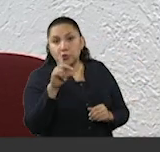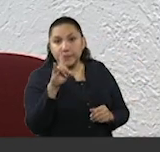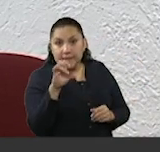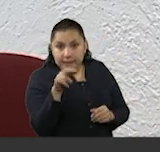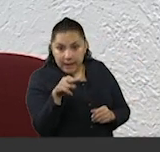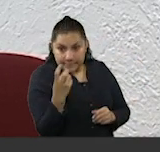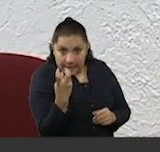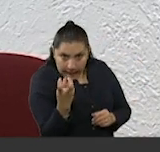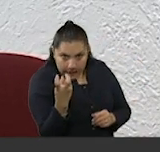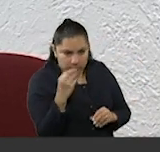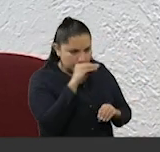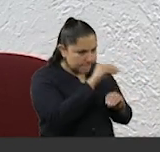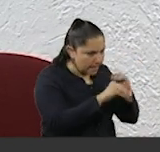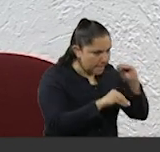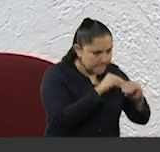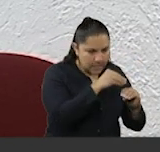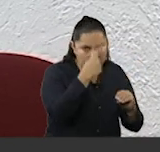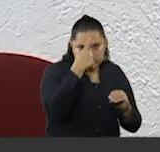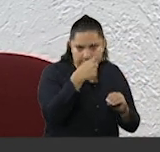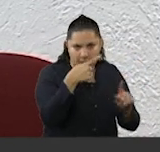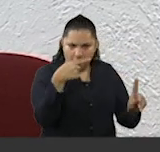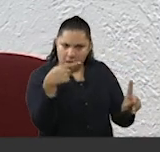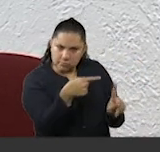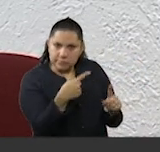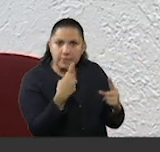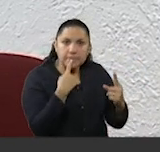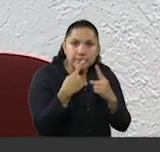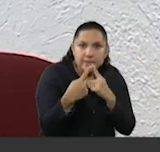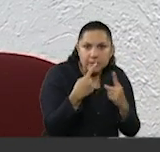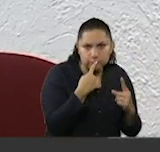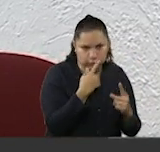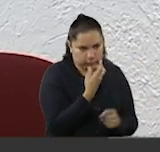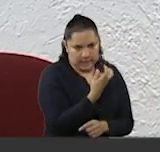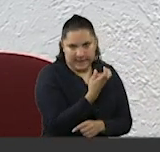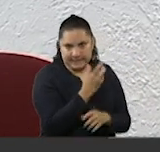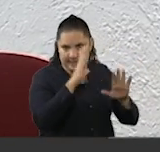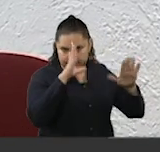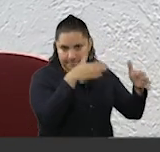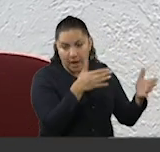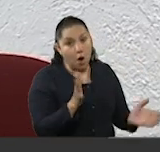empezar a discutir. Eso no se los puedo precisar ahora, pero muy pronto sí.